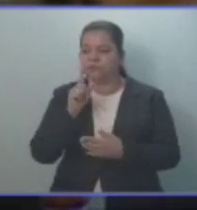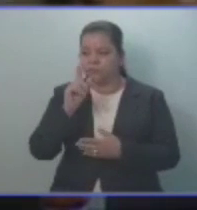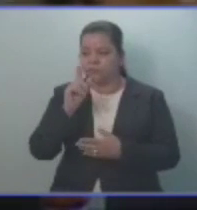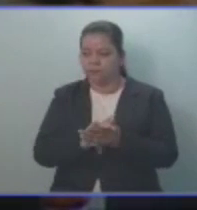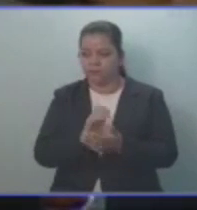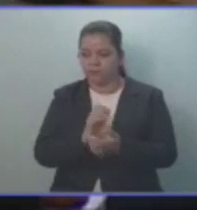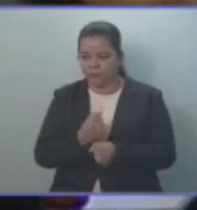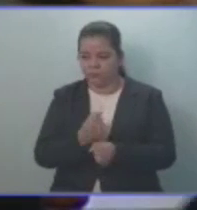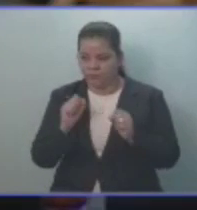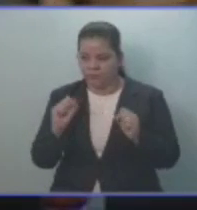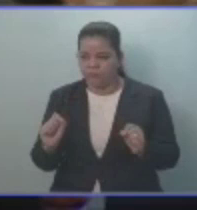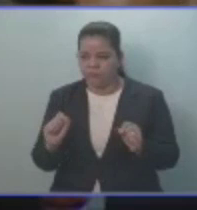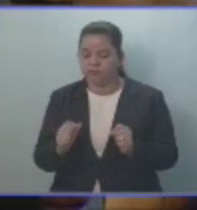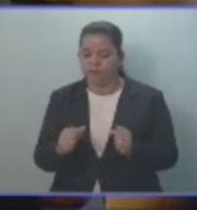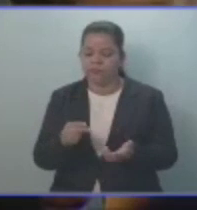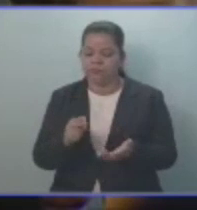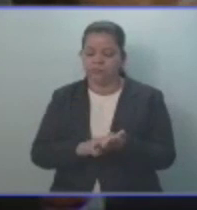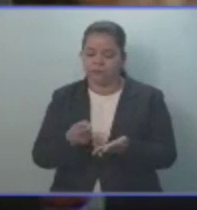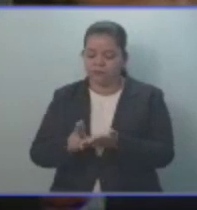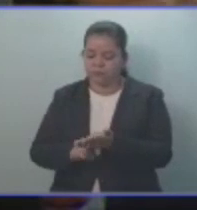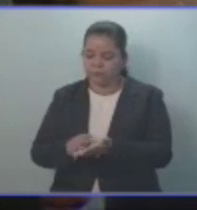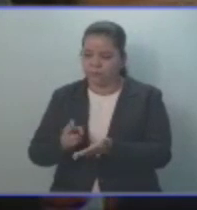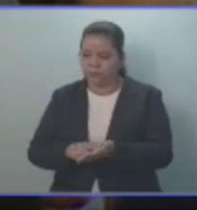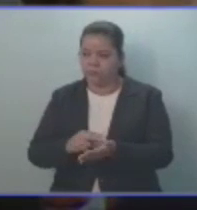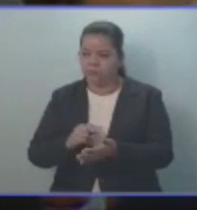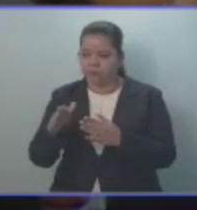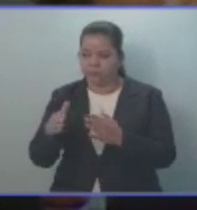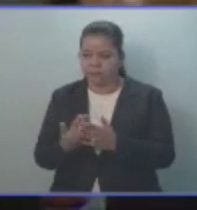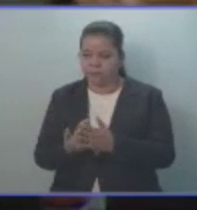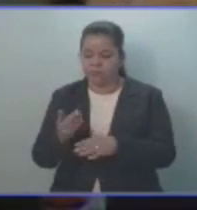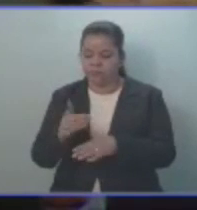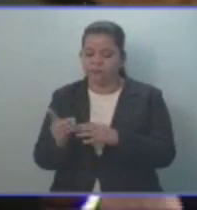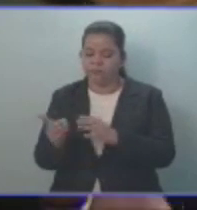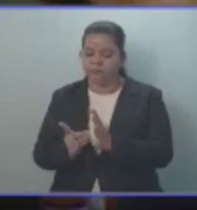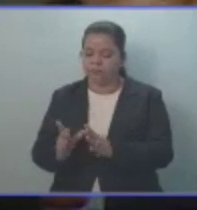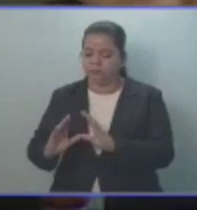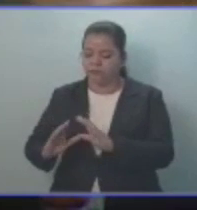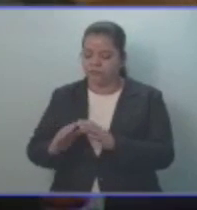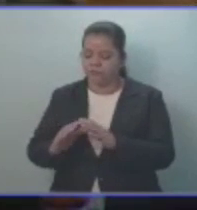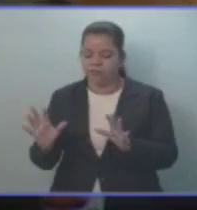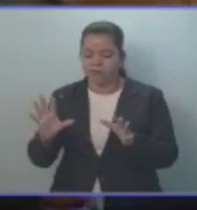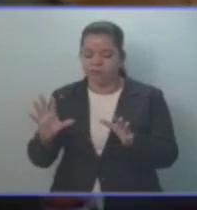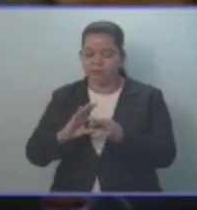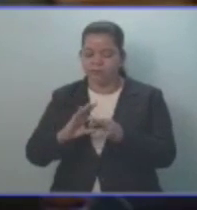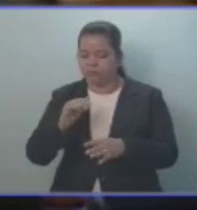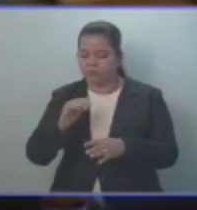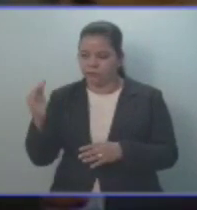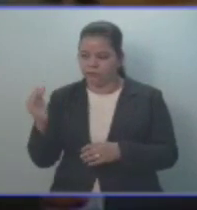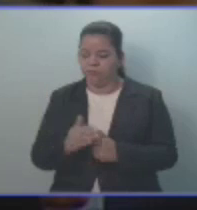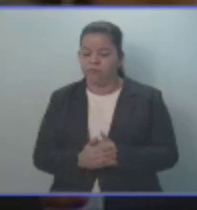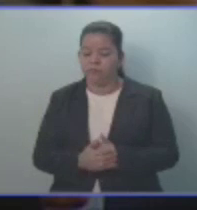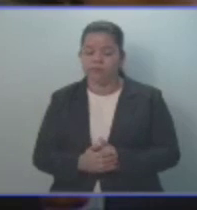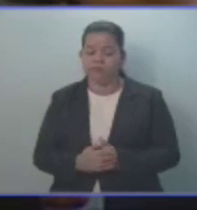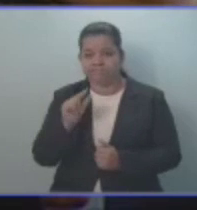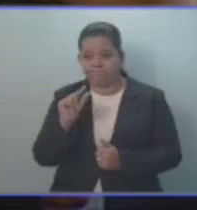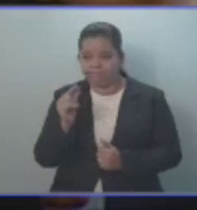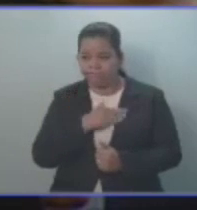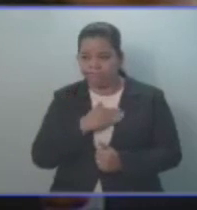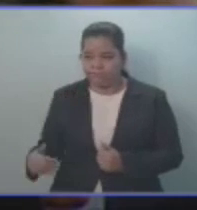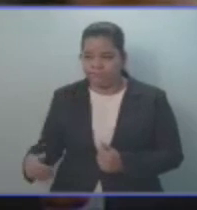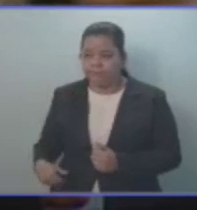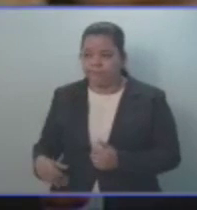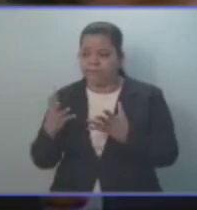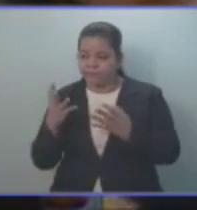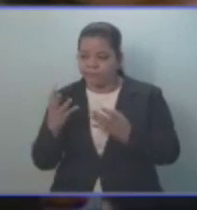unión libertad y tiene la firma de la mayoría de los miembros de la Comisión de Relaciones Exteriores. Con su venia, presidente, paso a